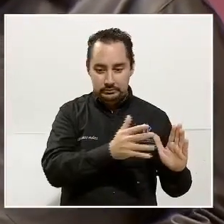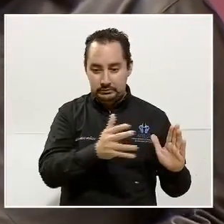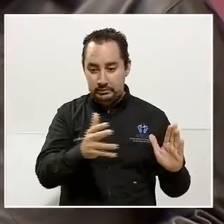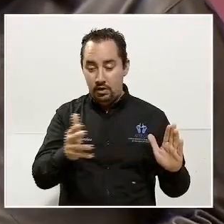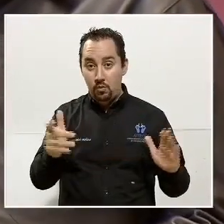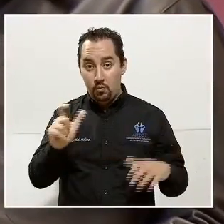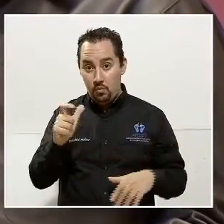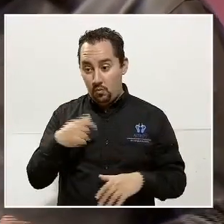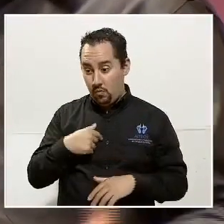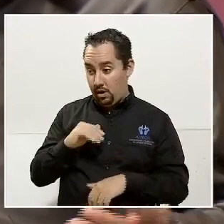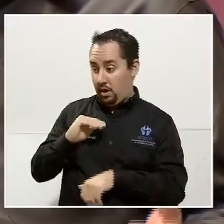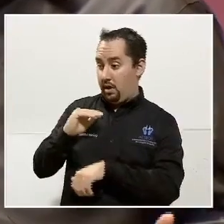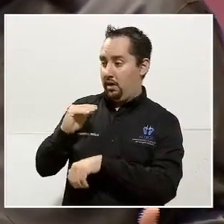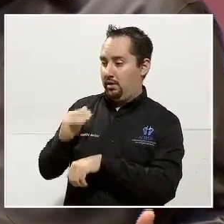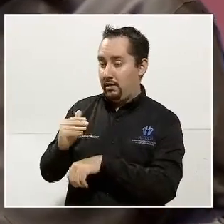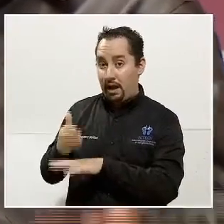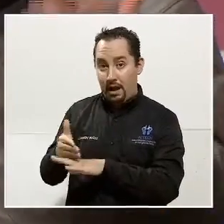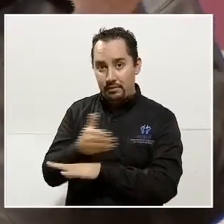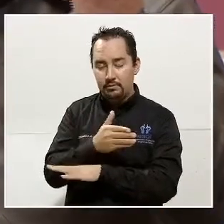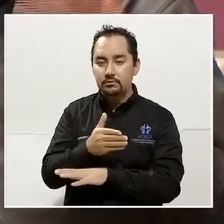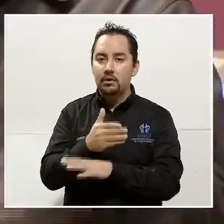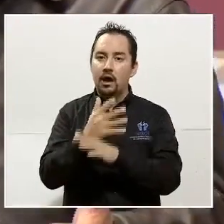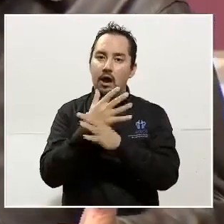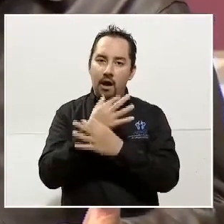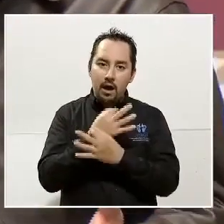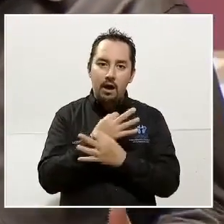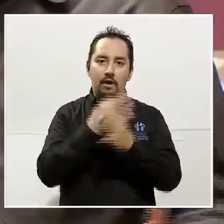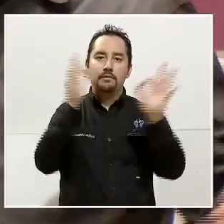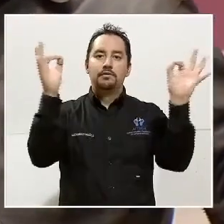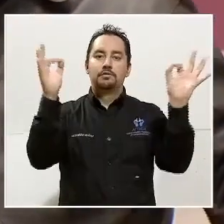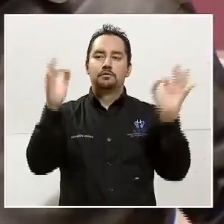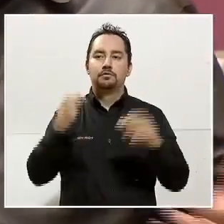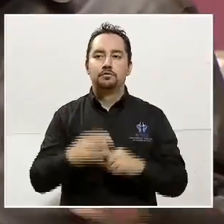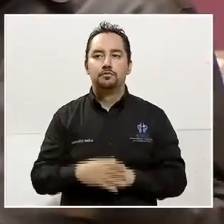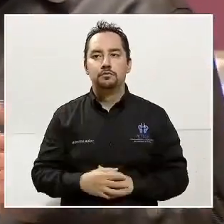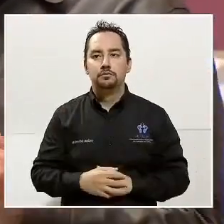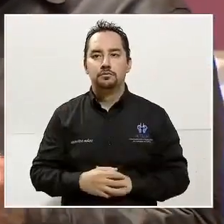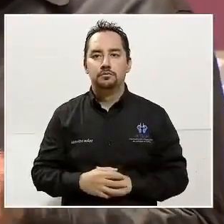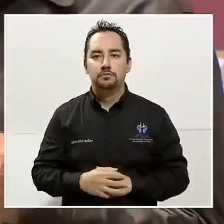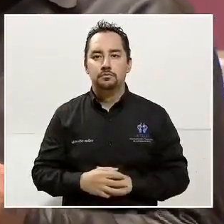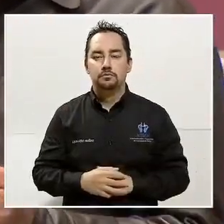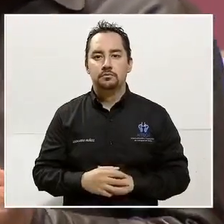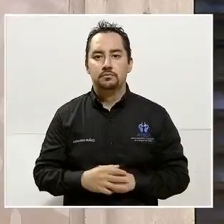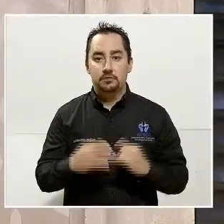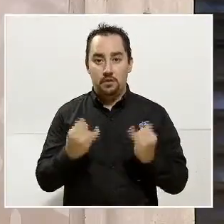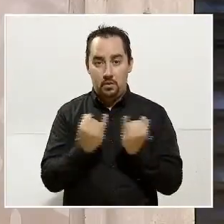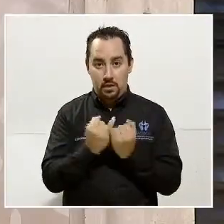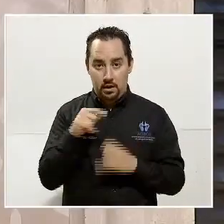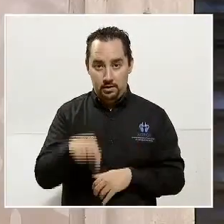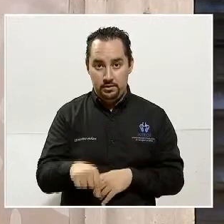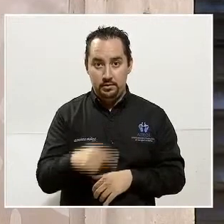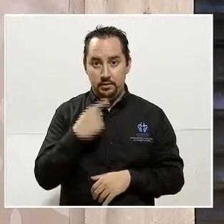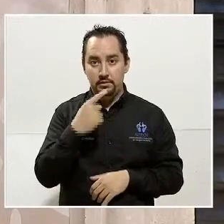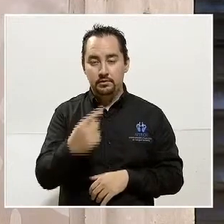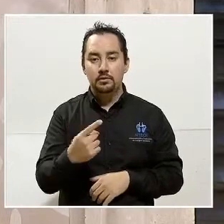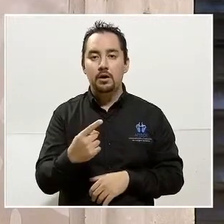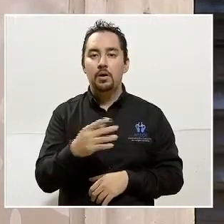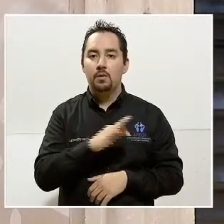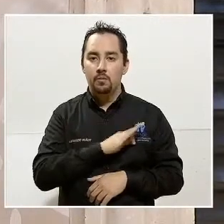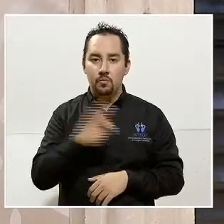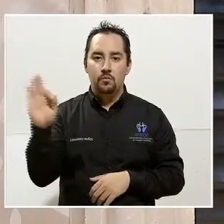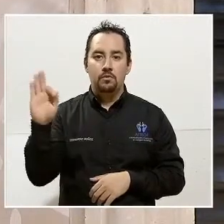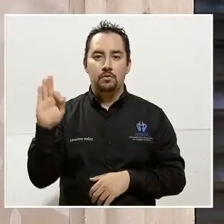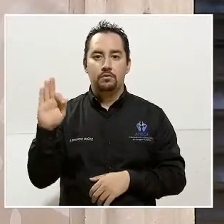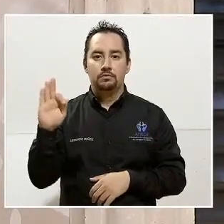mandato podamos informar y, como aquí se dijo, que podamos